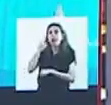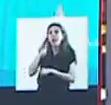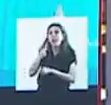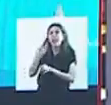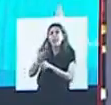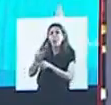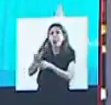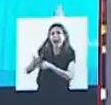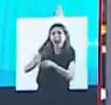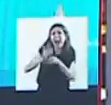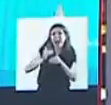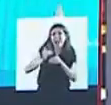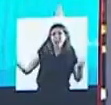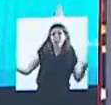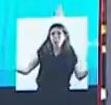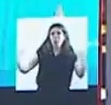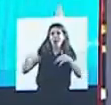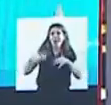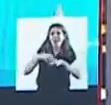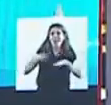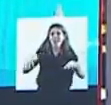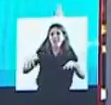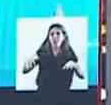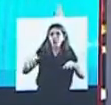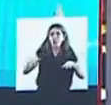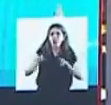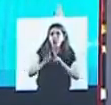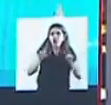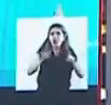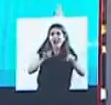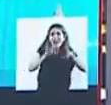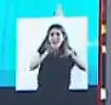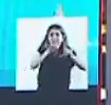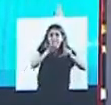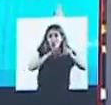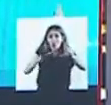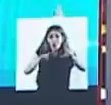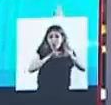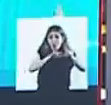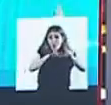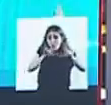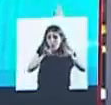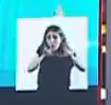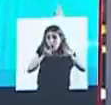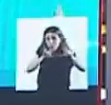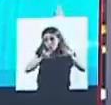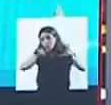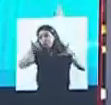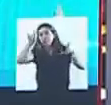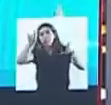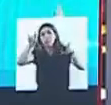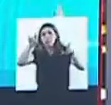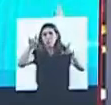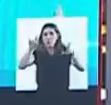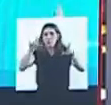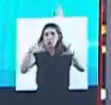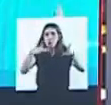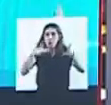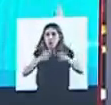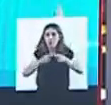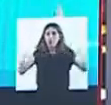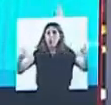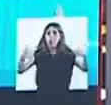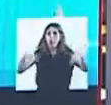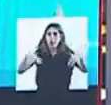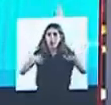le toque. Entonces, aprendimos que de esto no se sale sin vacunas. Aprendimos que las vidas no se